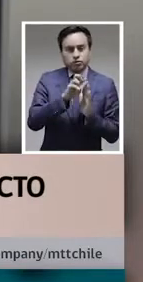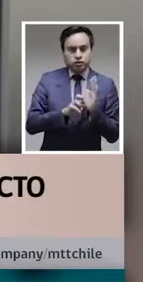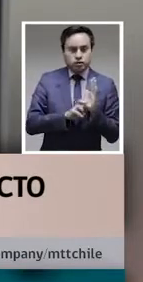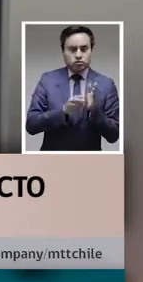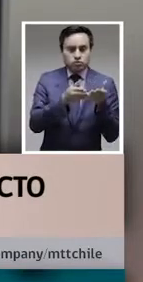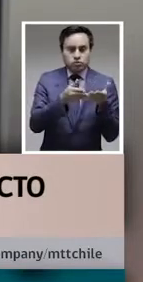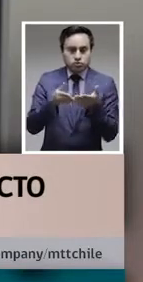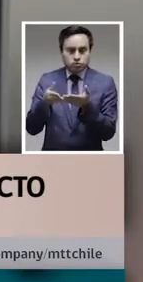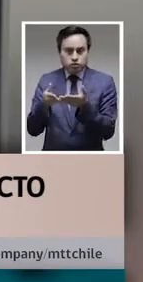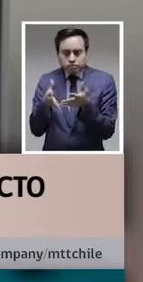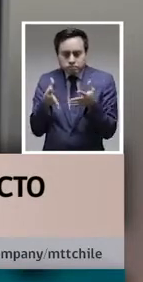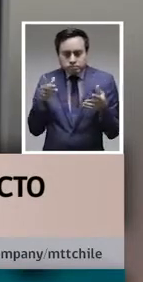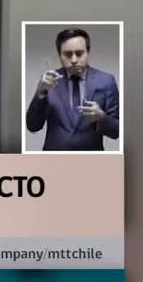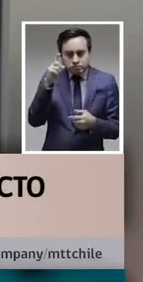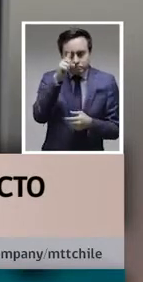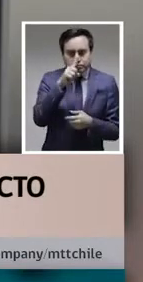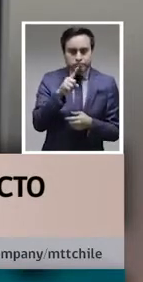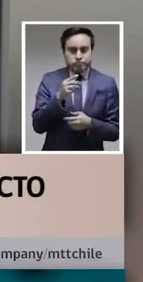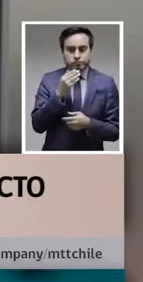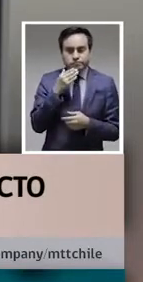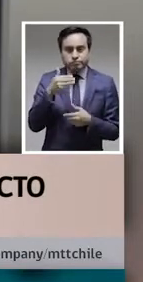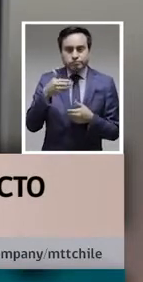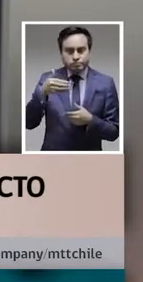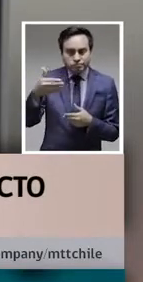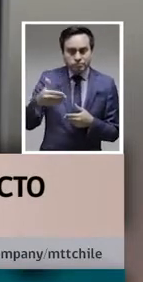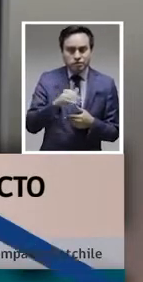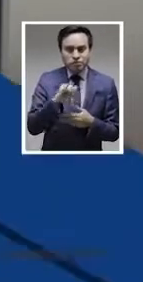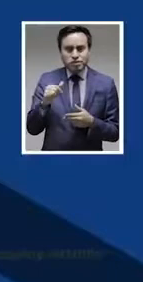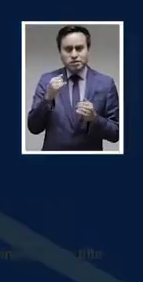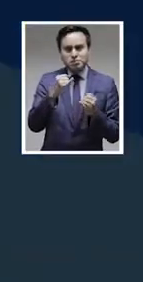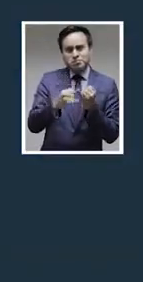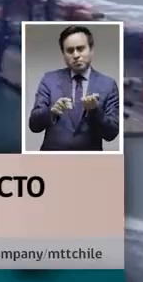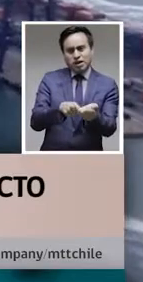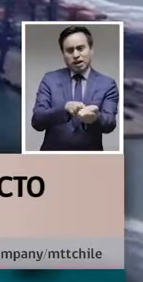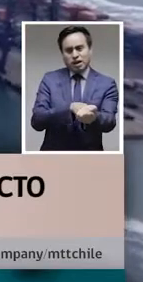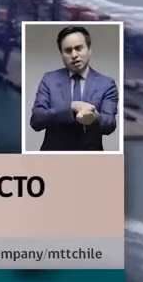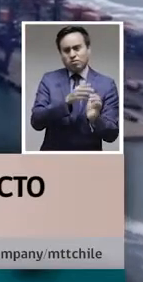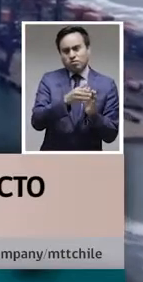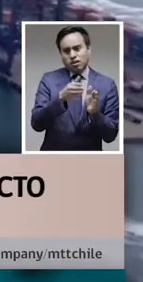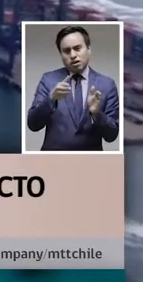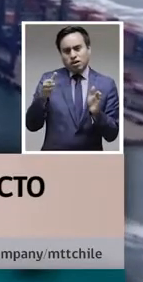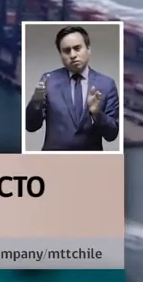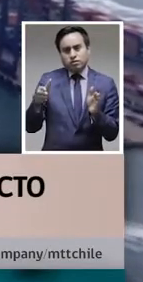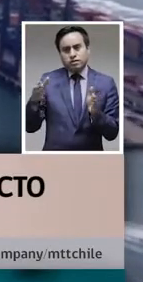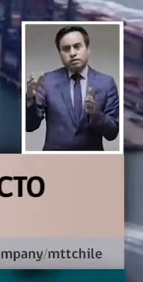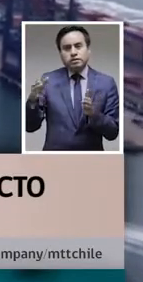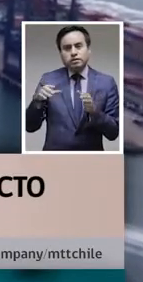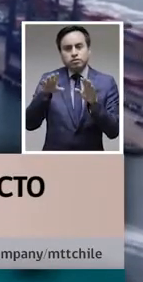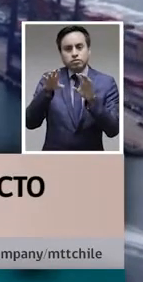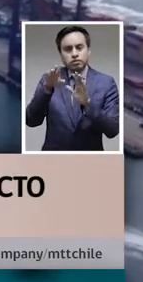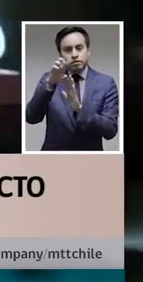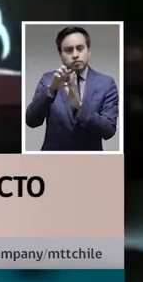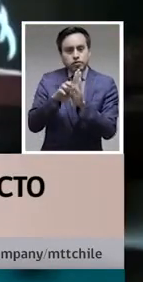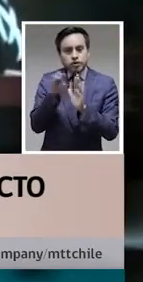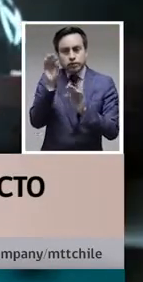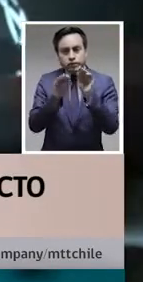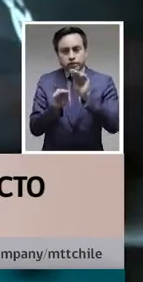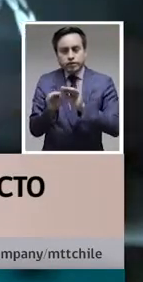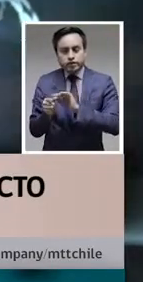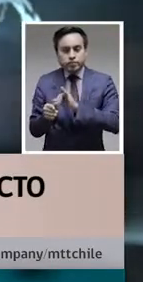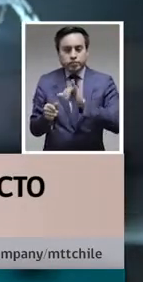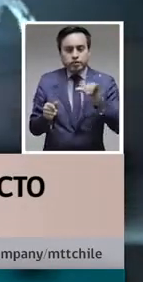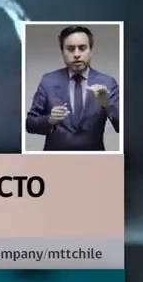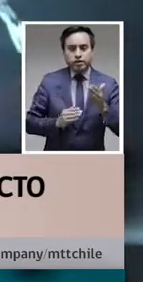portuarios. Cada vez es más largo el plazo desde que se concibe el proyecto hasta que